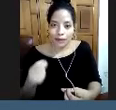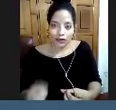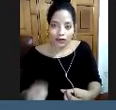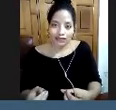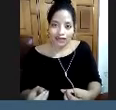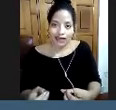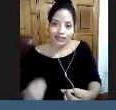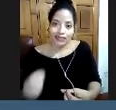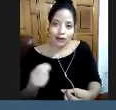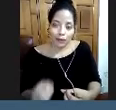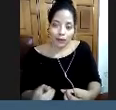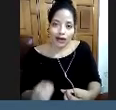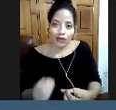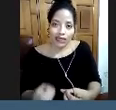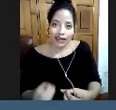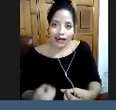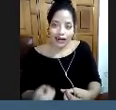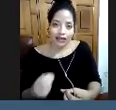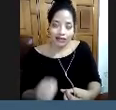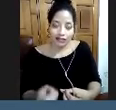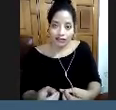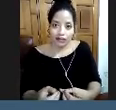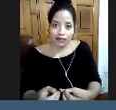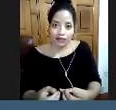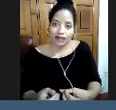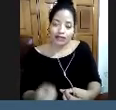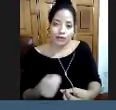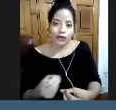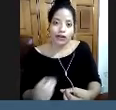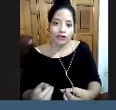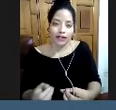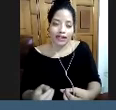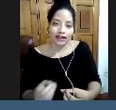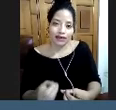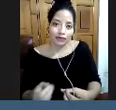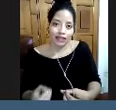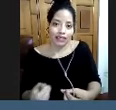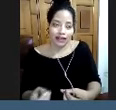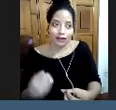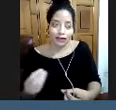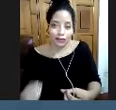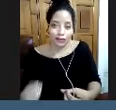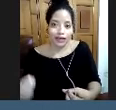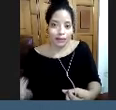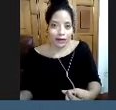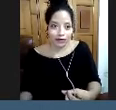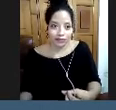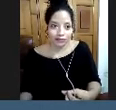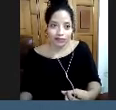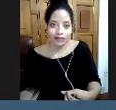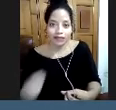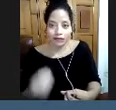para priorizar entre comprar una recarga de 25 lempiras y poder comprar la comida del día cuando no hay